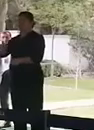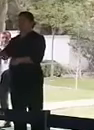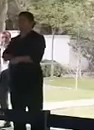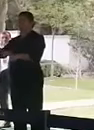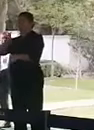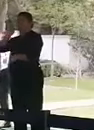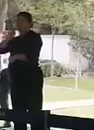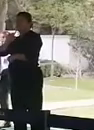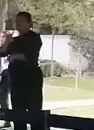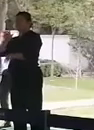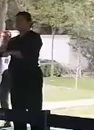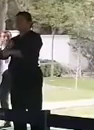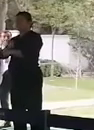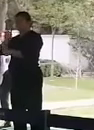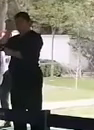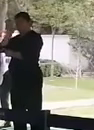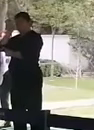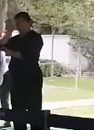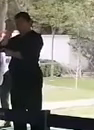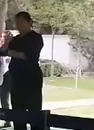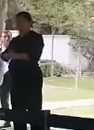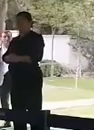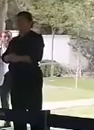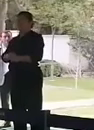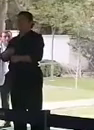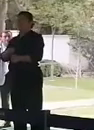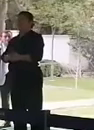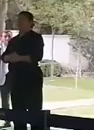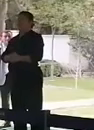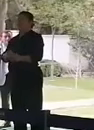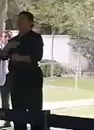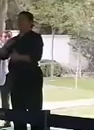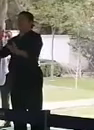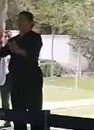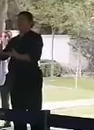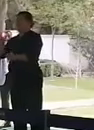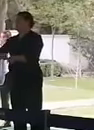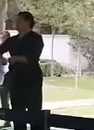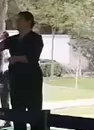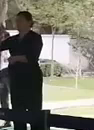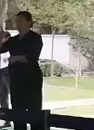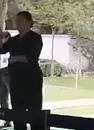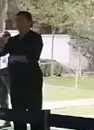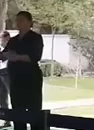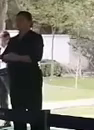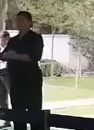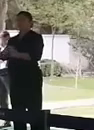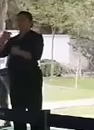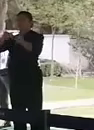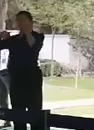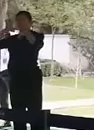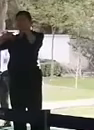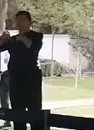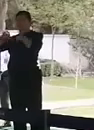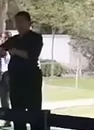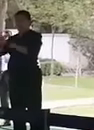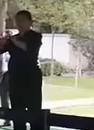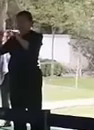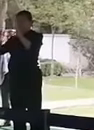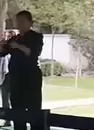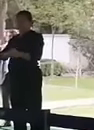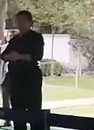Cuellar Cisneros en mi primer visita en mi vida aquí en Tlaxcala y mi primera